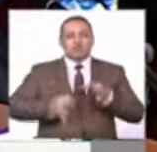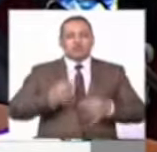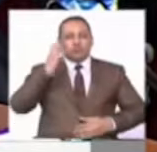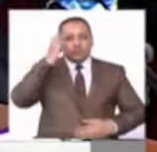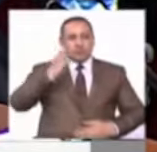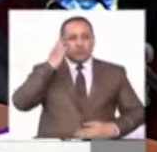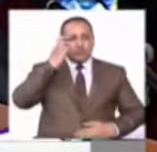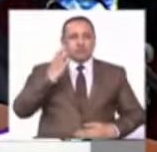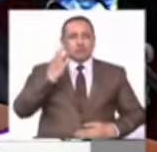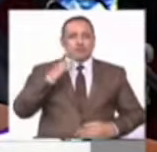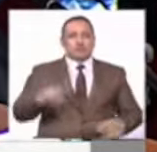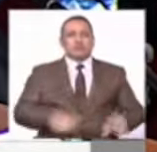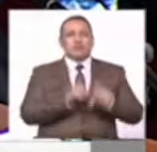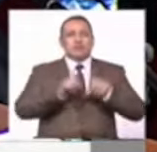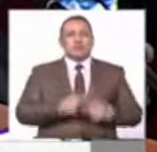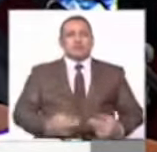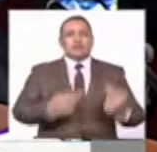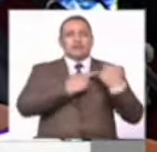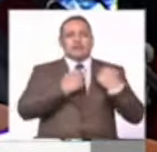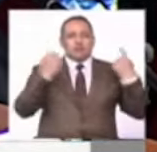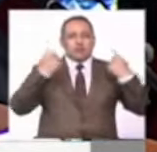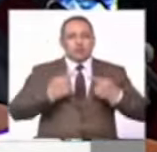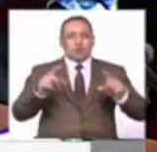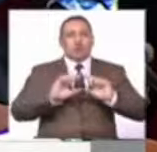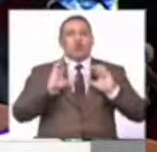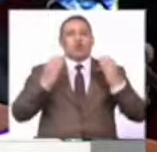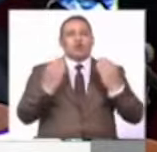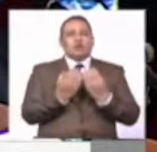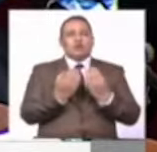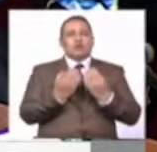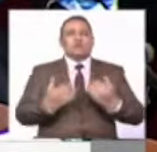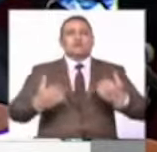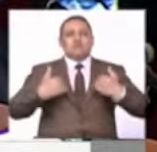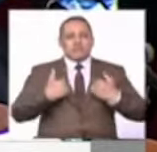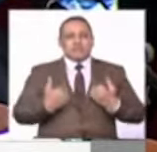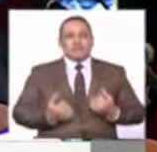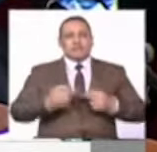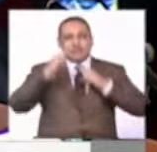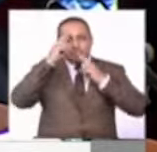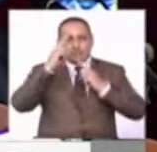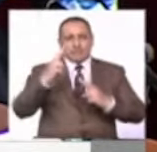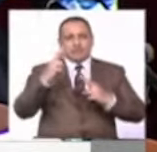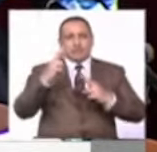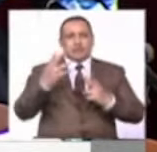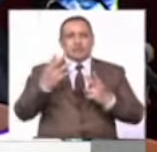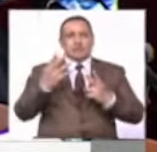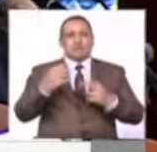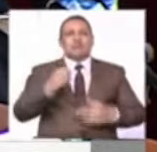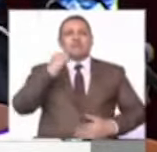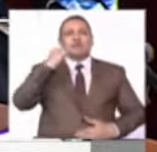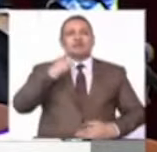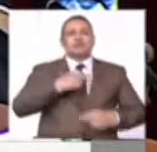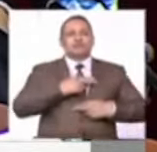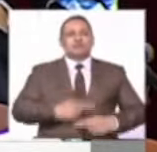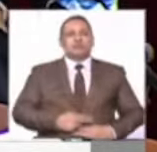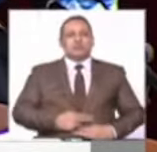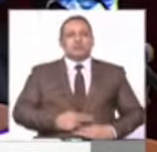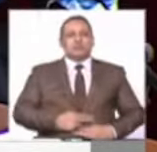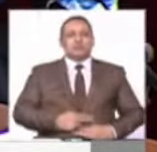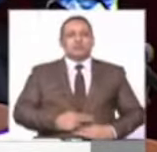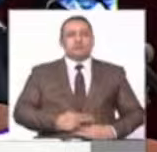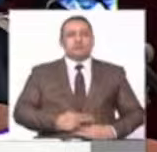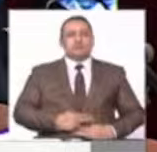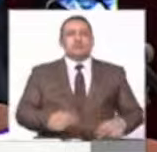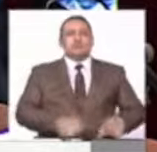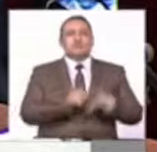político a cargo de los congresos tiene que respetar derechos humanos